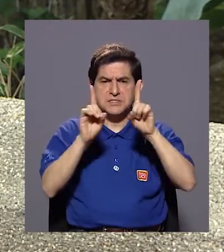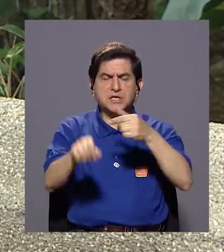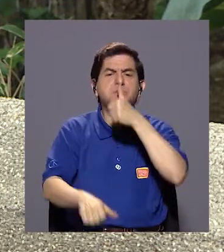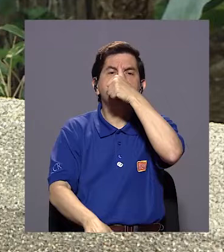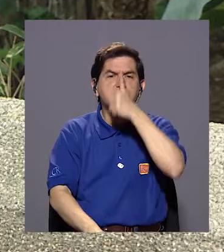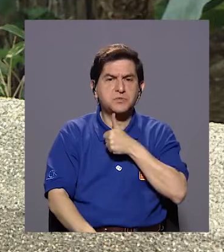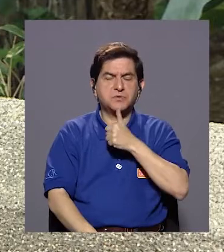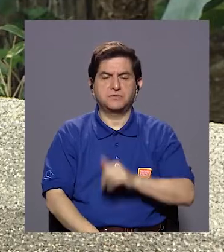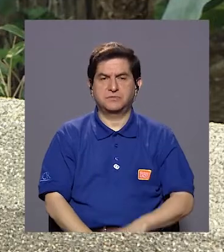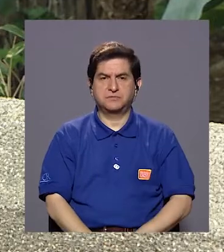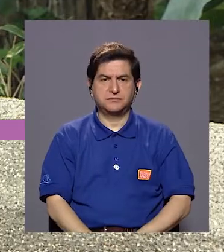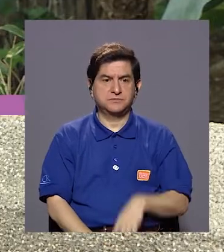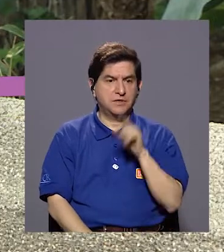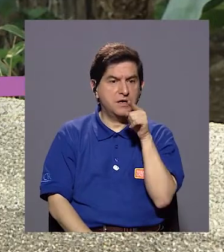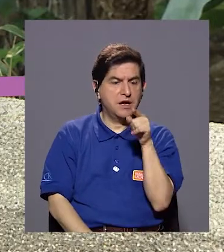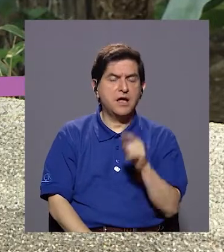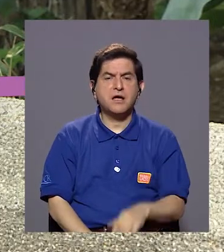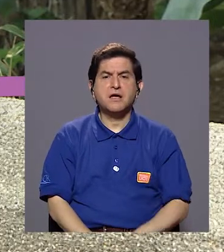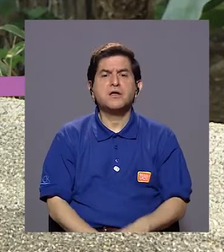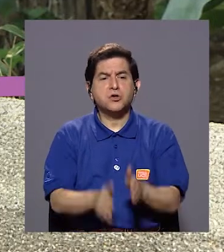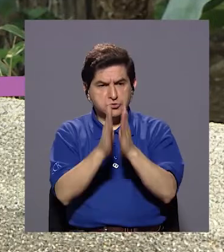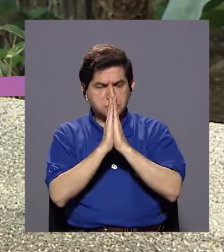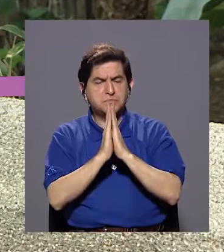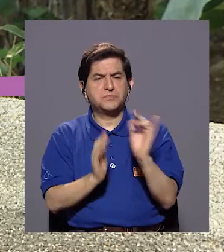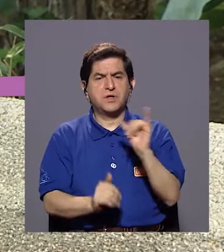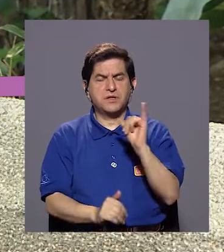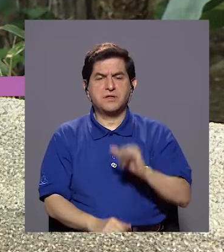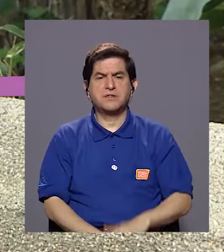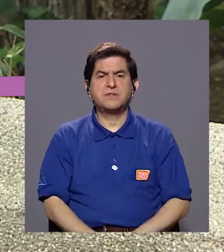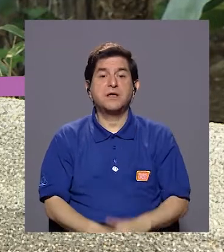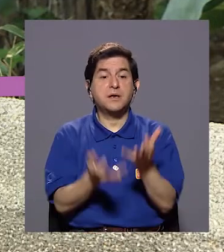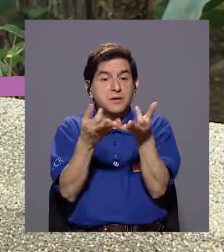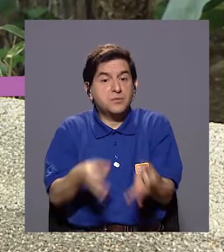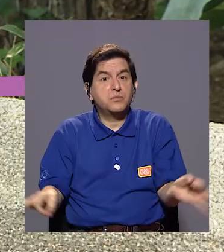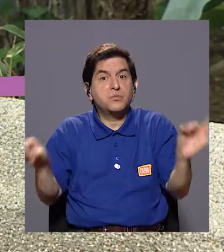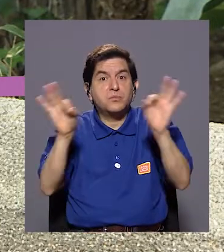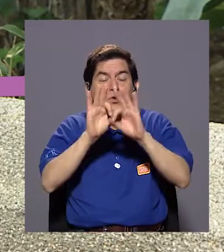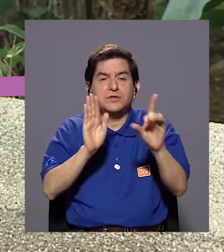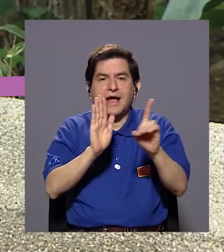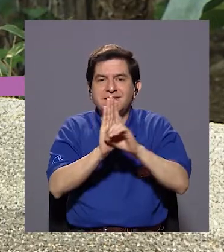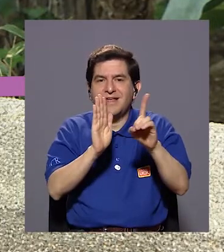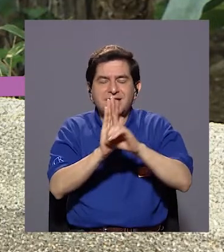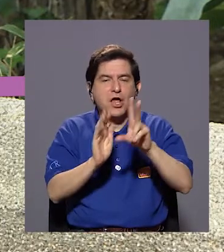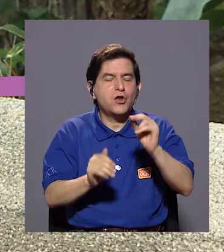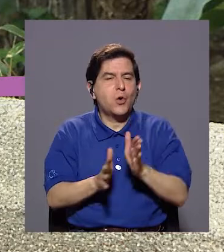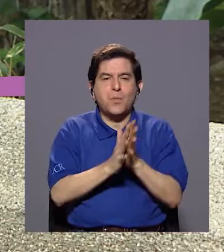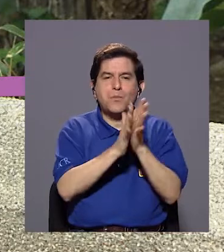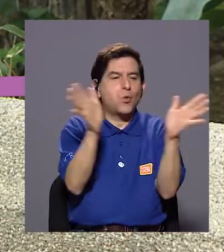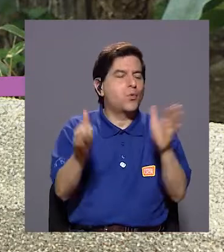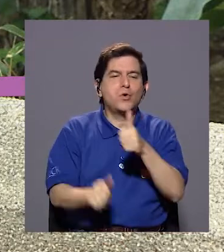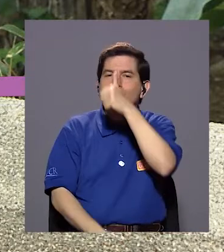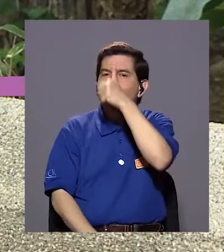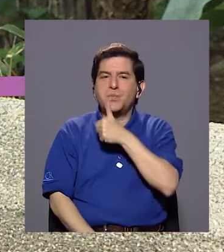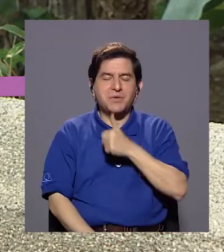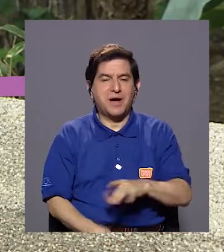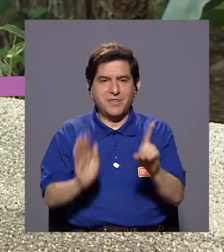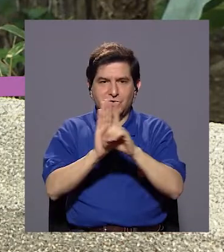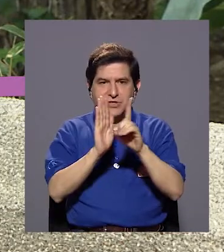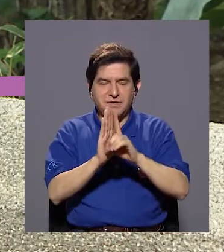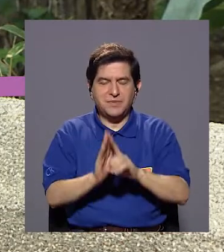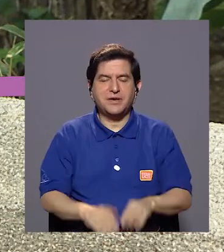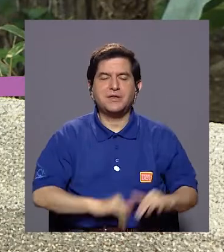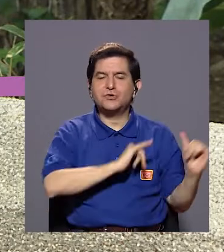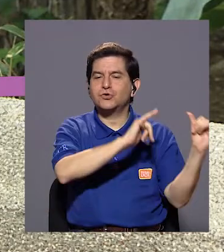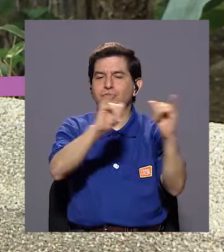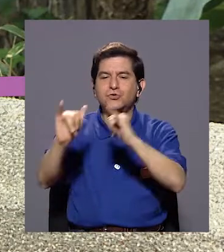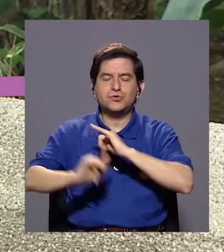privados que nos lo han solicitado. Y hay algo importante, o sea, los derechos no son públicos ni privados, ¿verdad? Los derechos son para